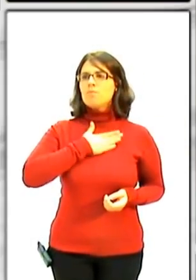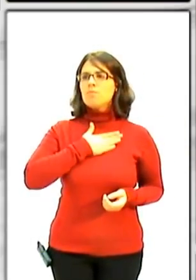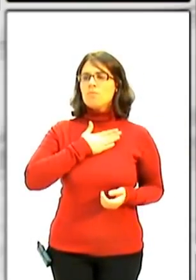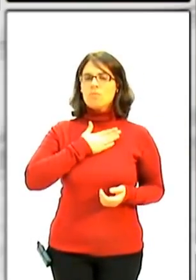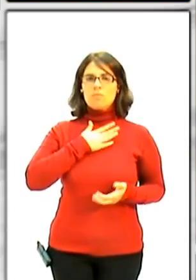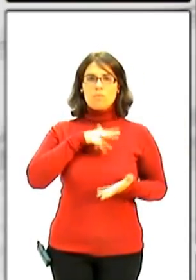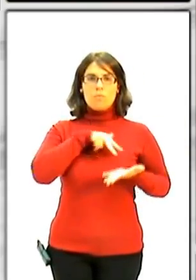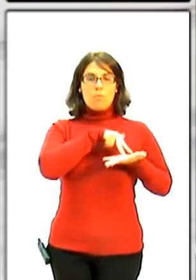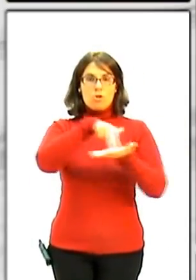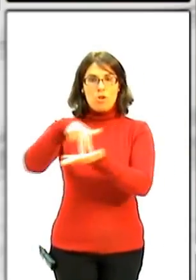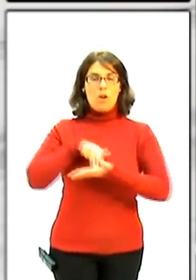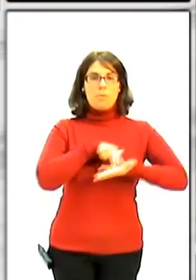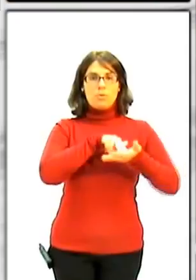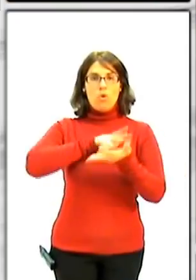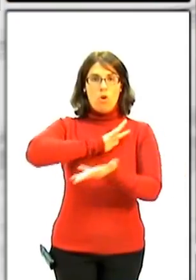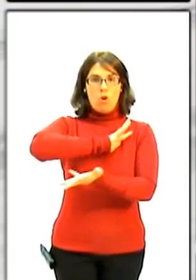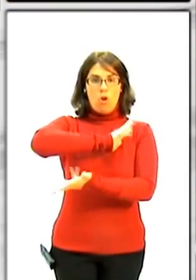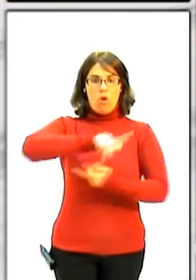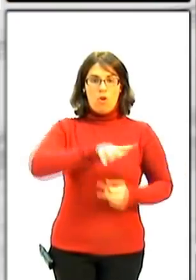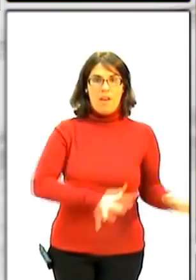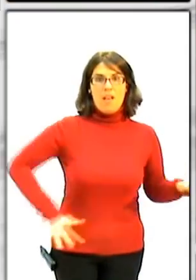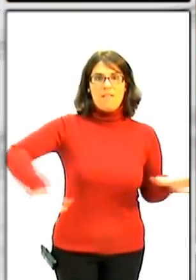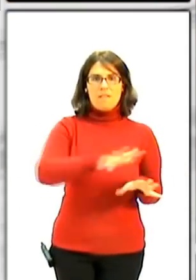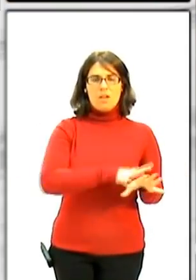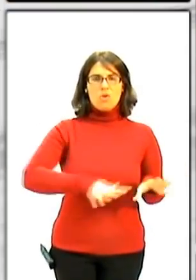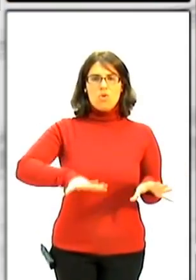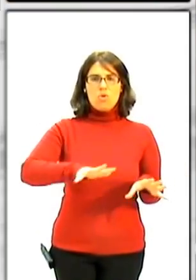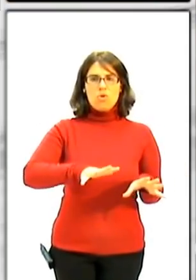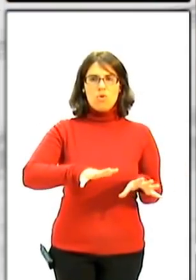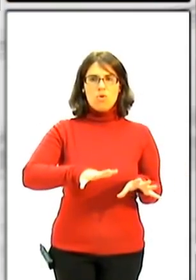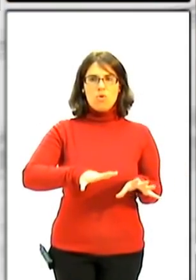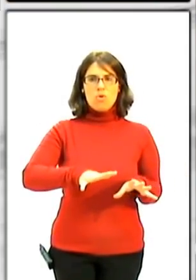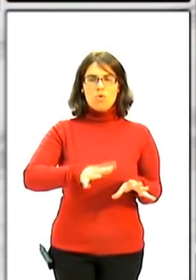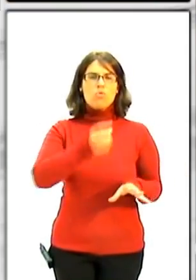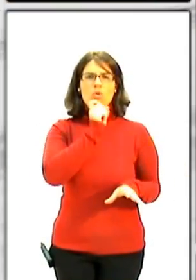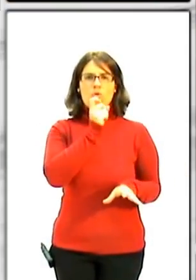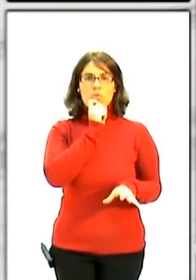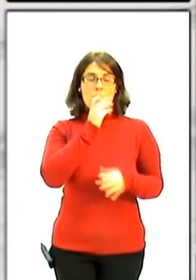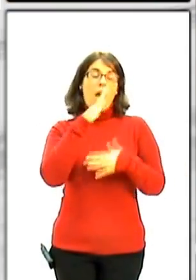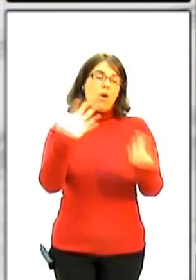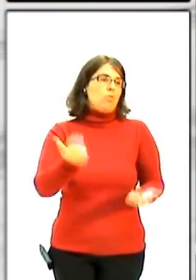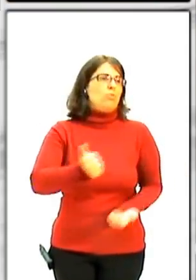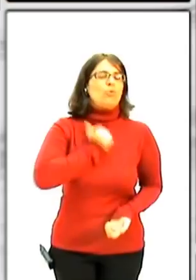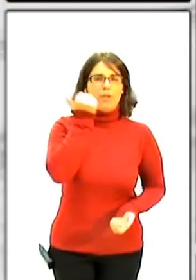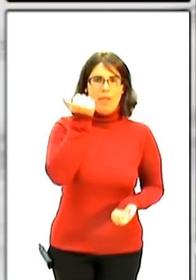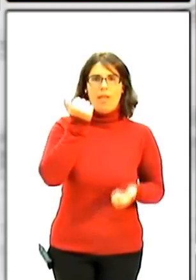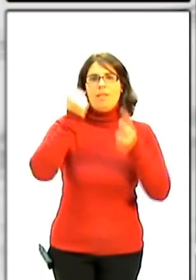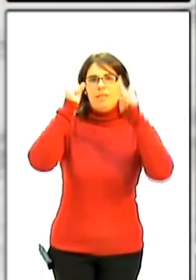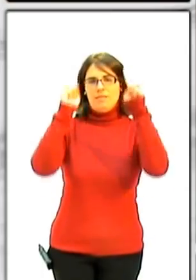del posicionamiento geográfico? Ahora tenemos la oportunidad de los dispositivos,